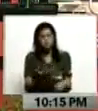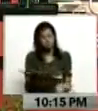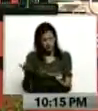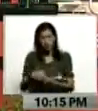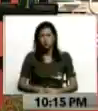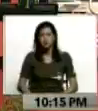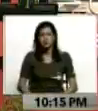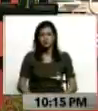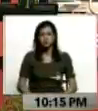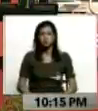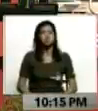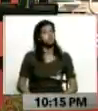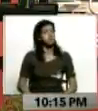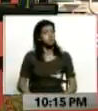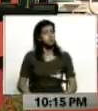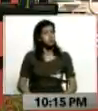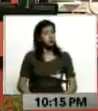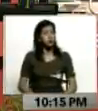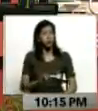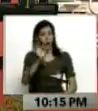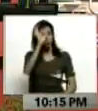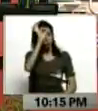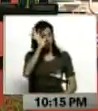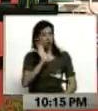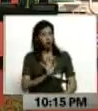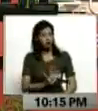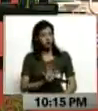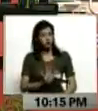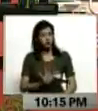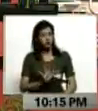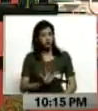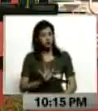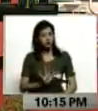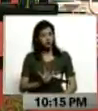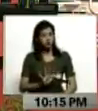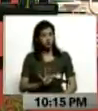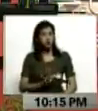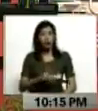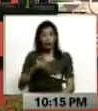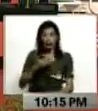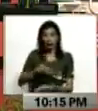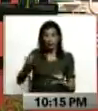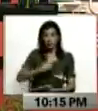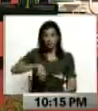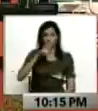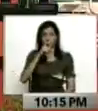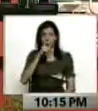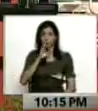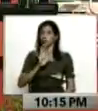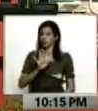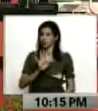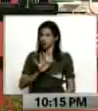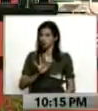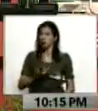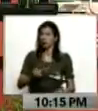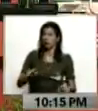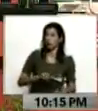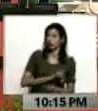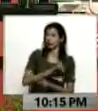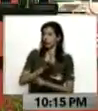pues dale ustedes no saben hay gente que no ha escuchado un silvido Así que le pase por un